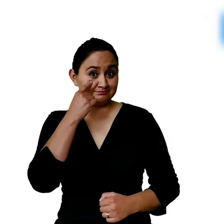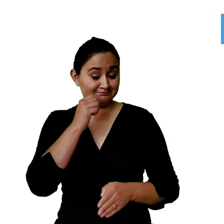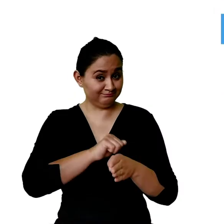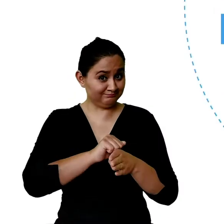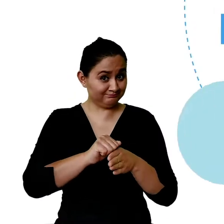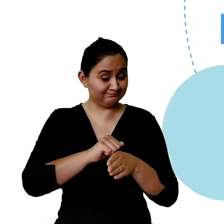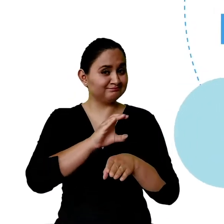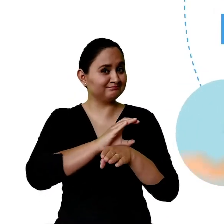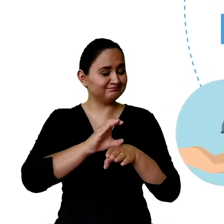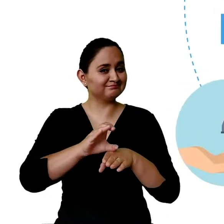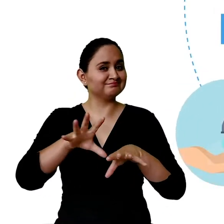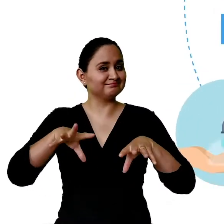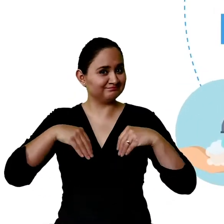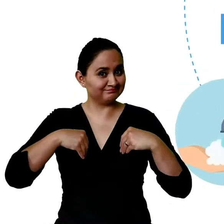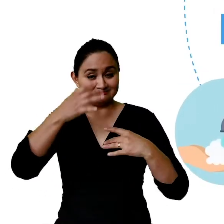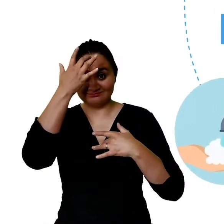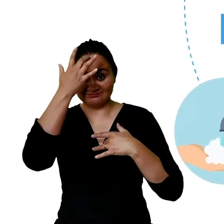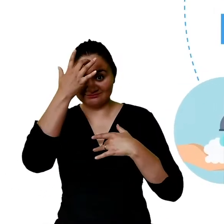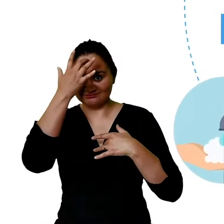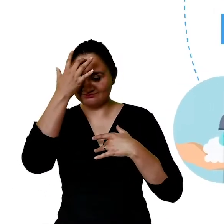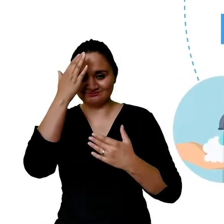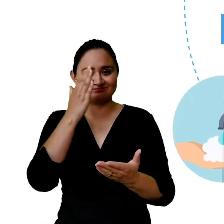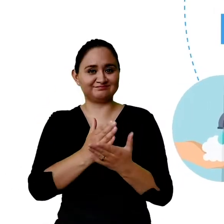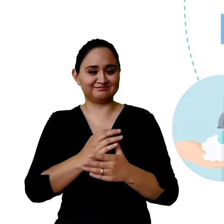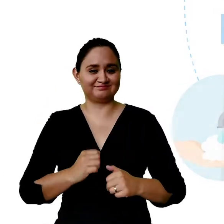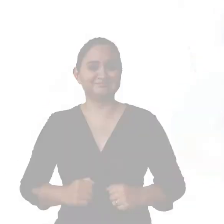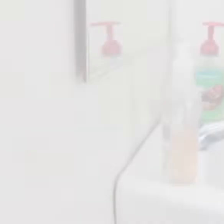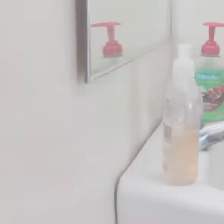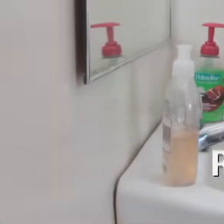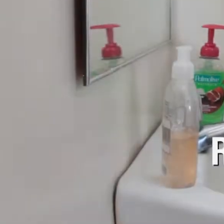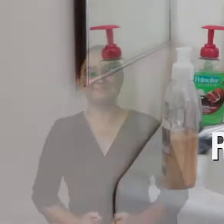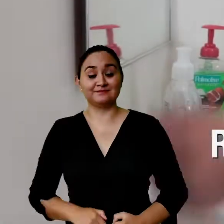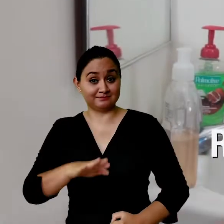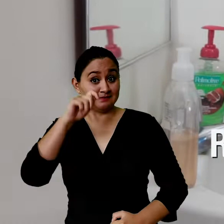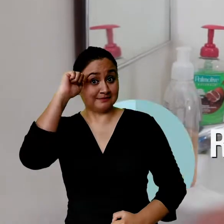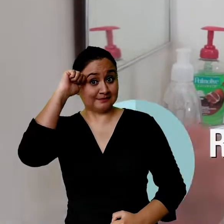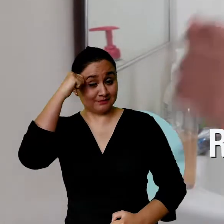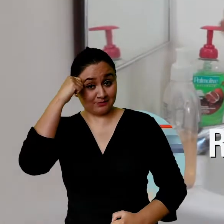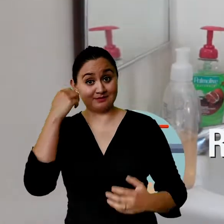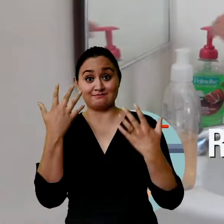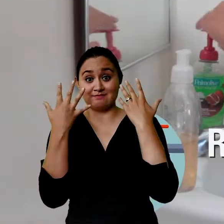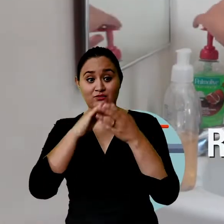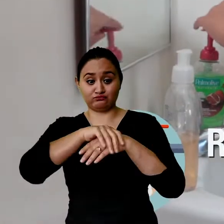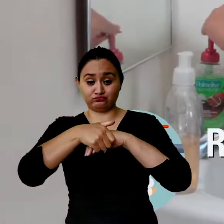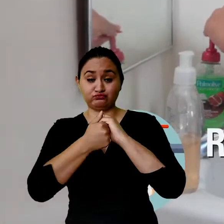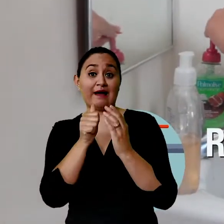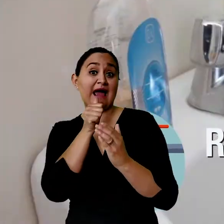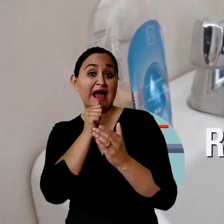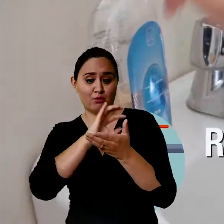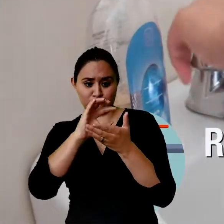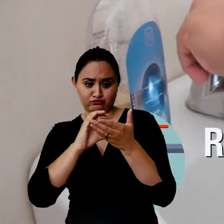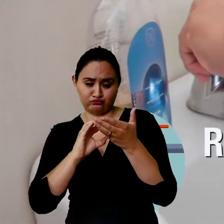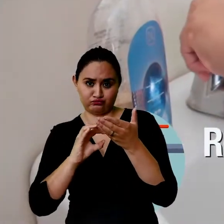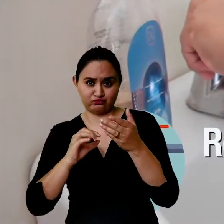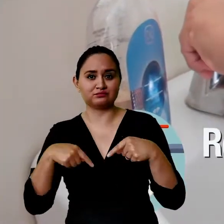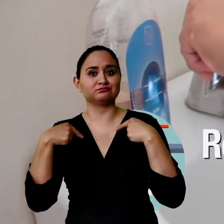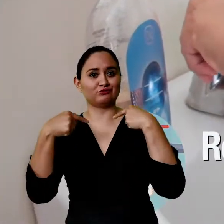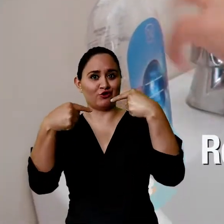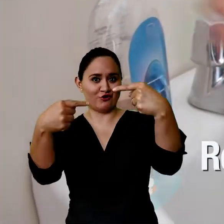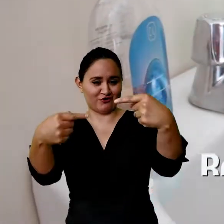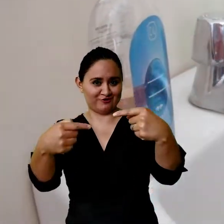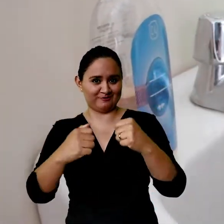Practica estos buenos hábitos que te ayudarán a prevenir enfermedades. Recuerda lavarte frecuentemente las manos con agua y jabón.